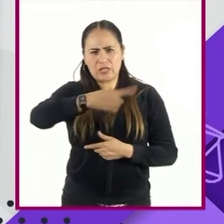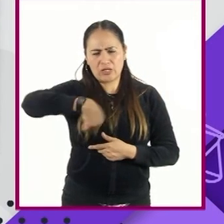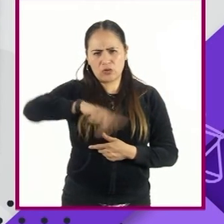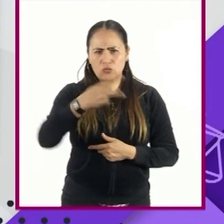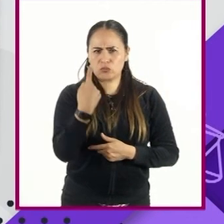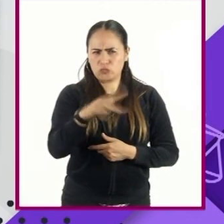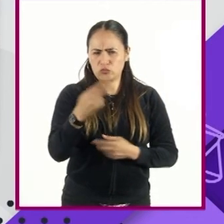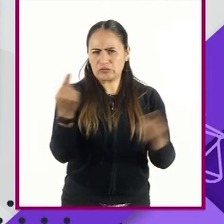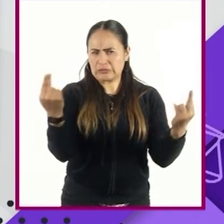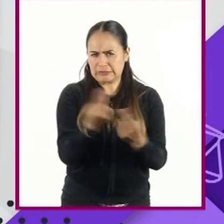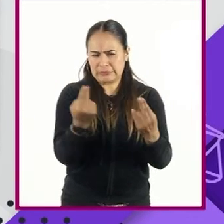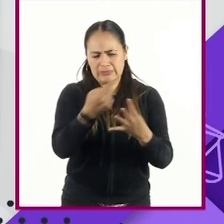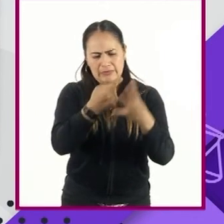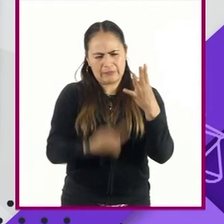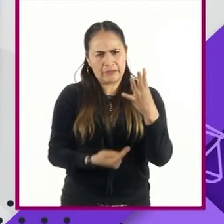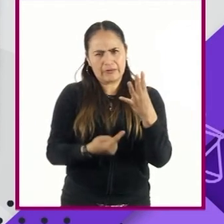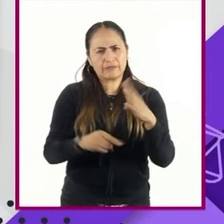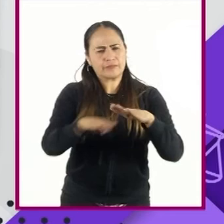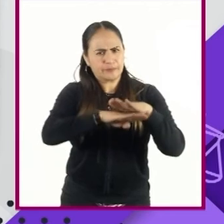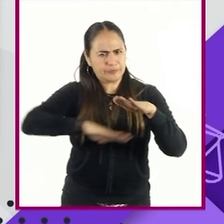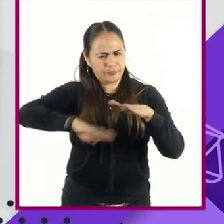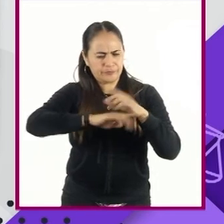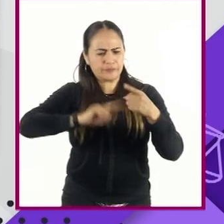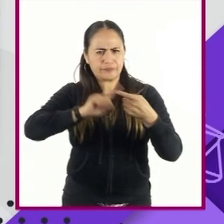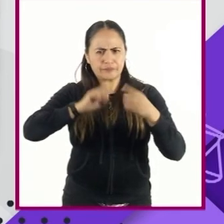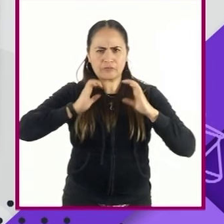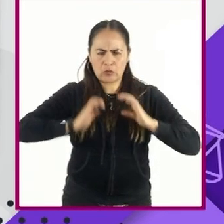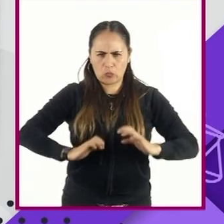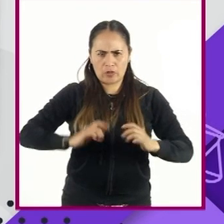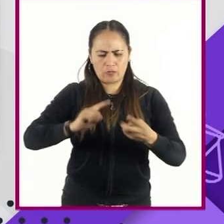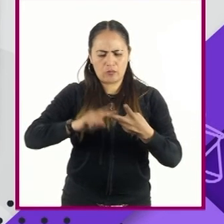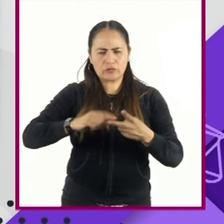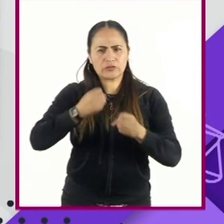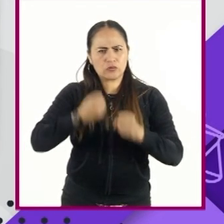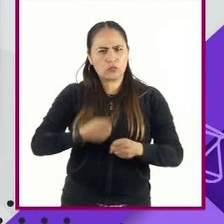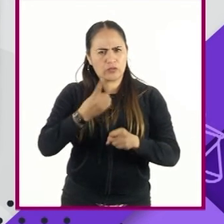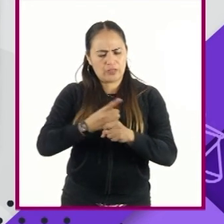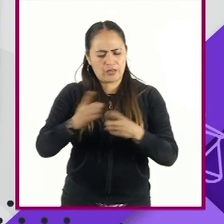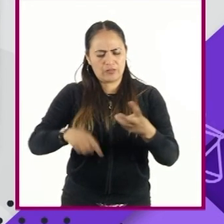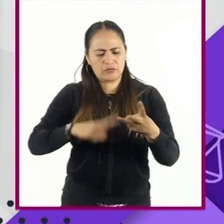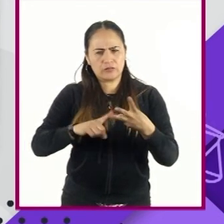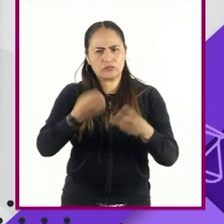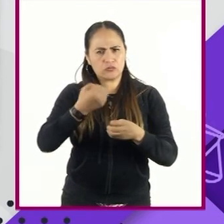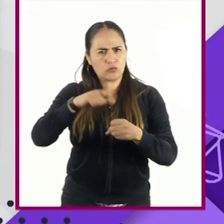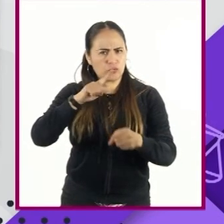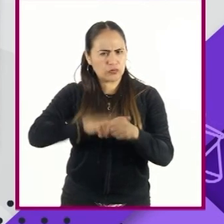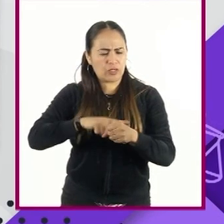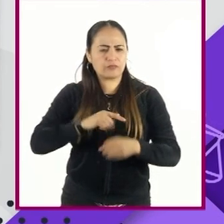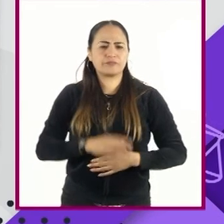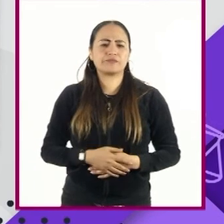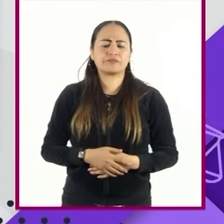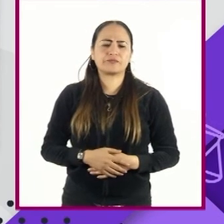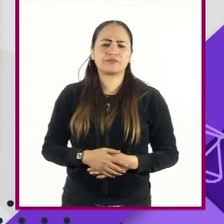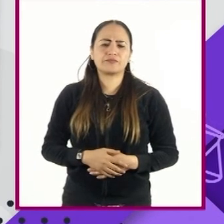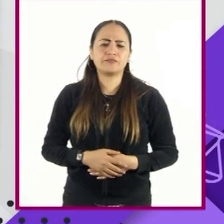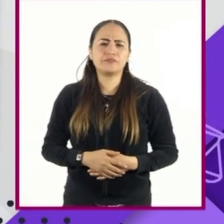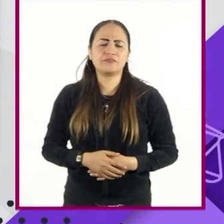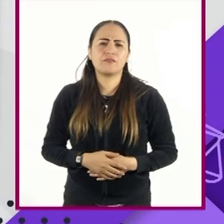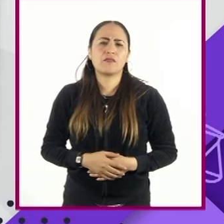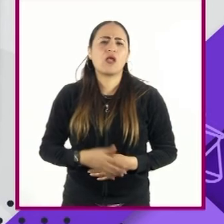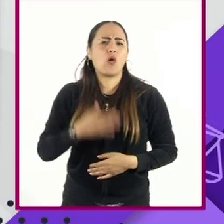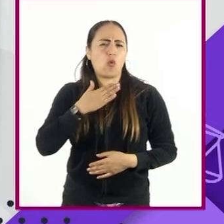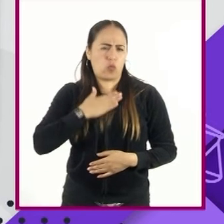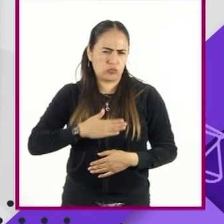tres esferas principales: fisiológica, de seguridad y social. Existen tipos de justicia